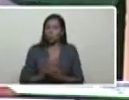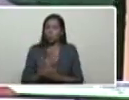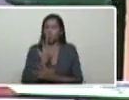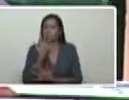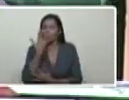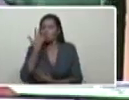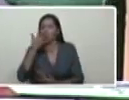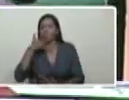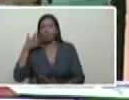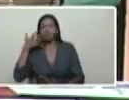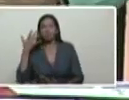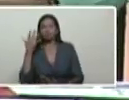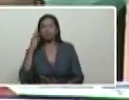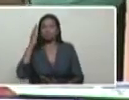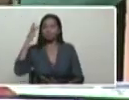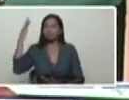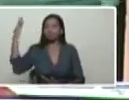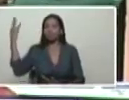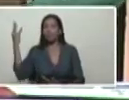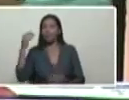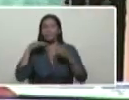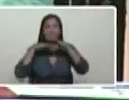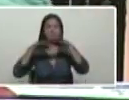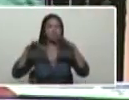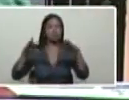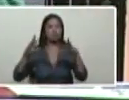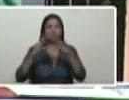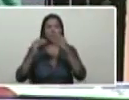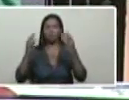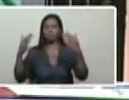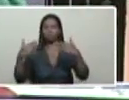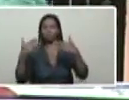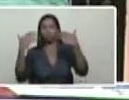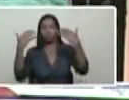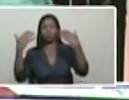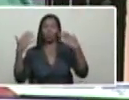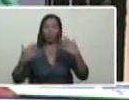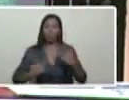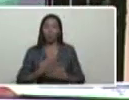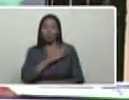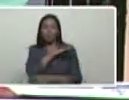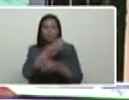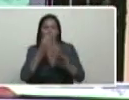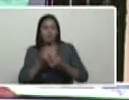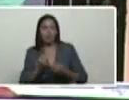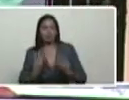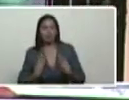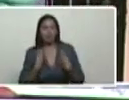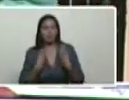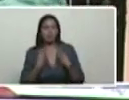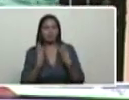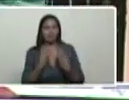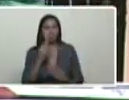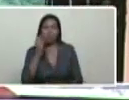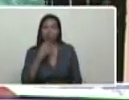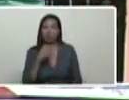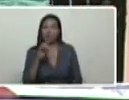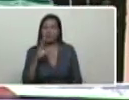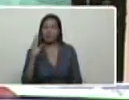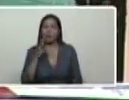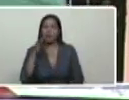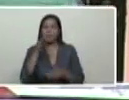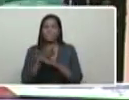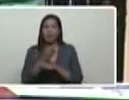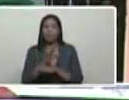inspiración. Te vienen las bendiciones de nuestros ancestros y te llena de fuerza para la vida. Bueno, de Caracas nos vamos a